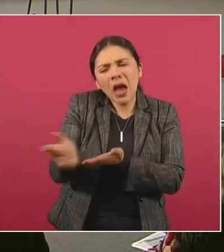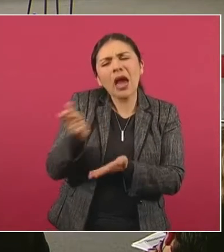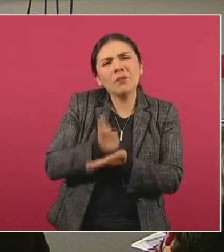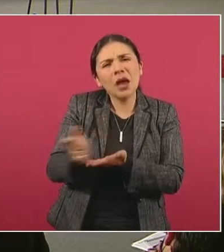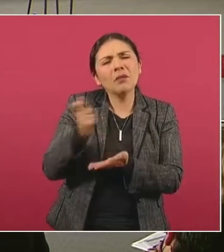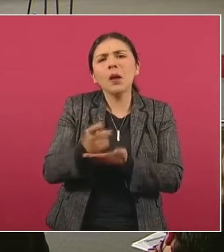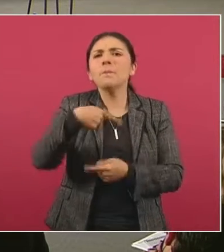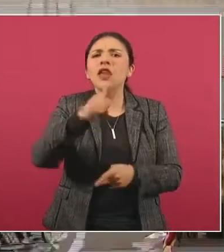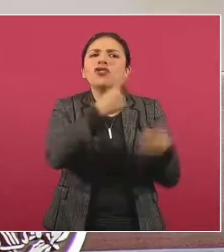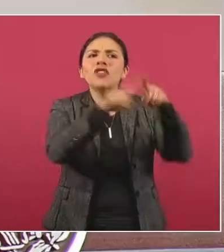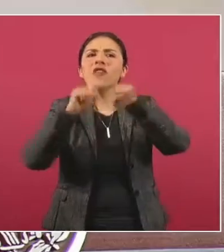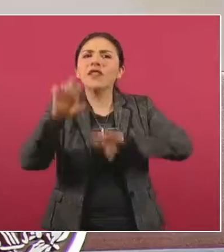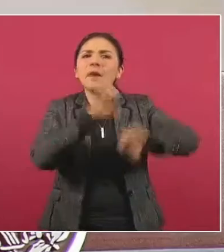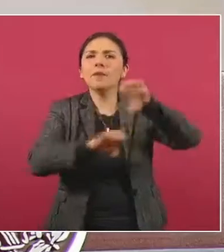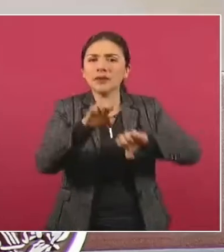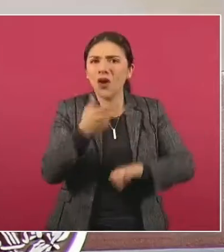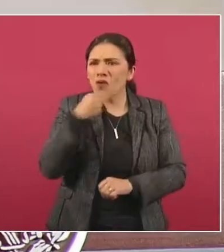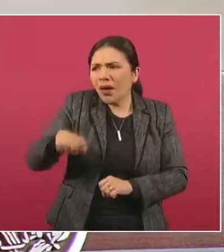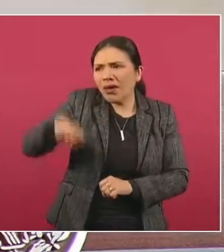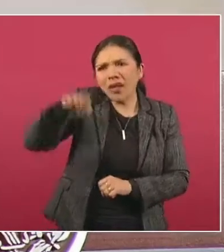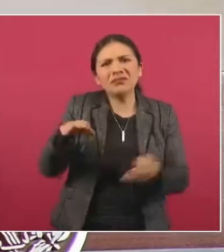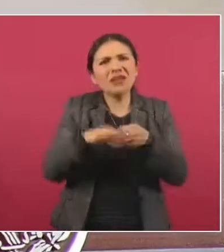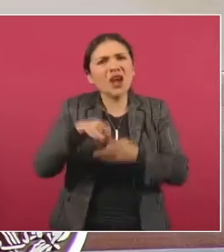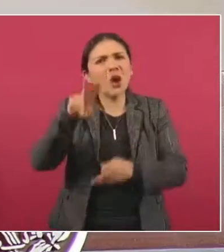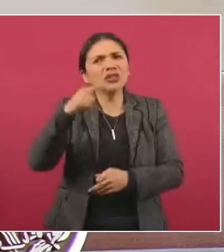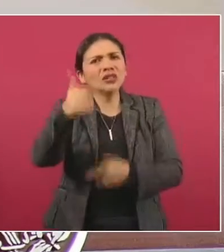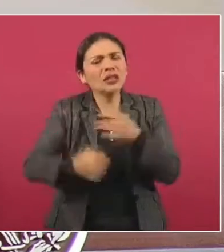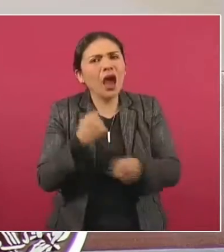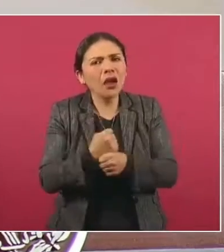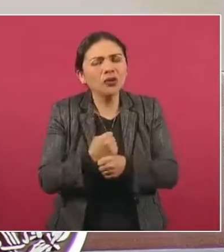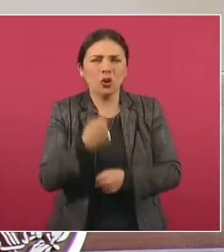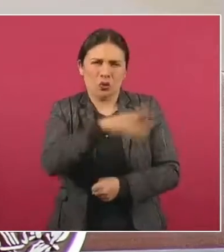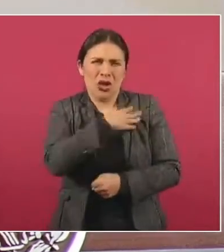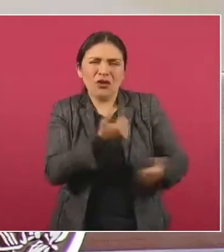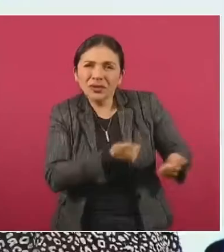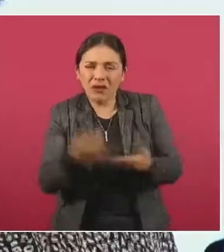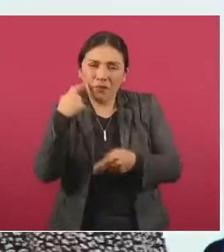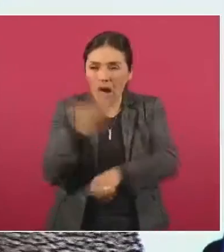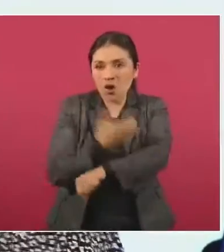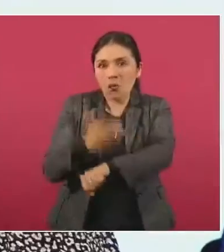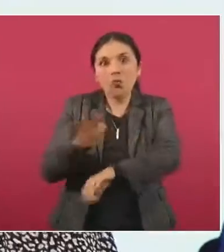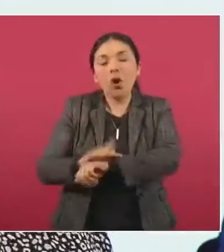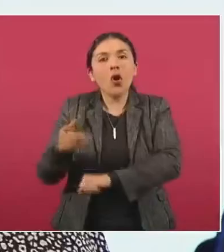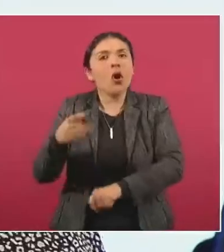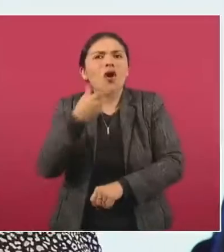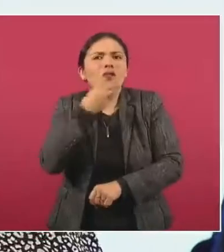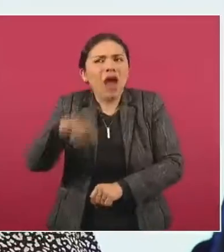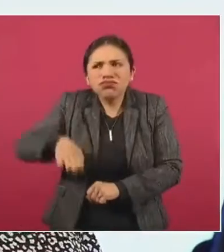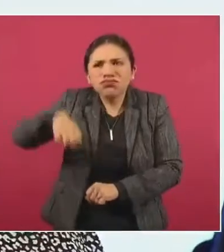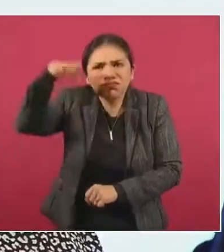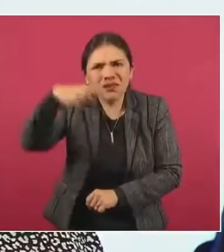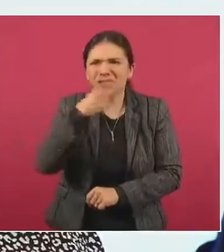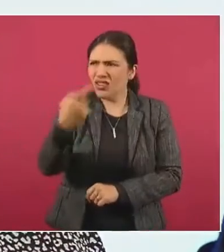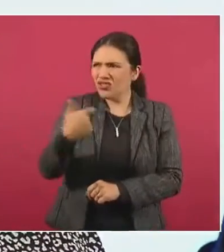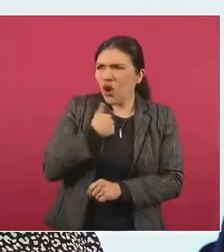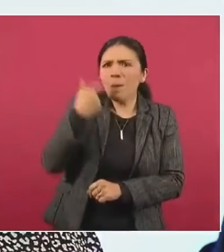muchísimas empresas. Era un señor de como de 87 años que lo llevaron sus hijos en silla de ruedas porque estaba a punto de un infarto, porque decía, es que yo soy